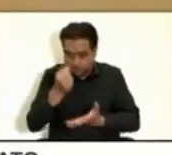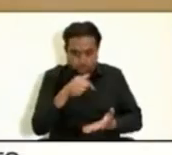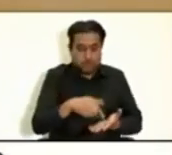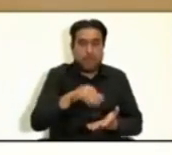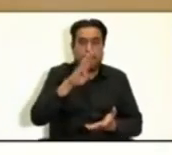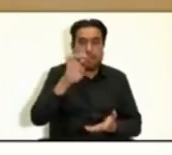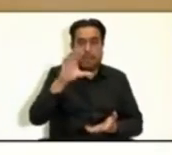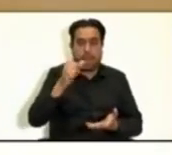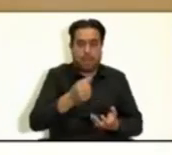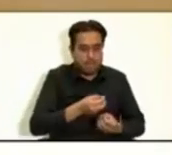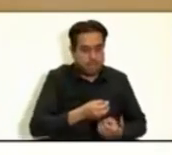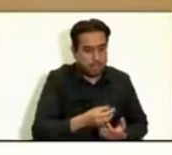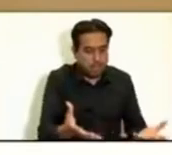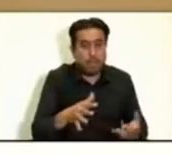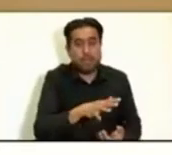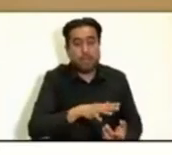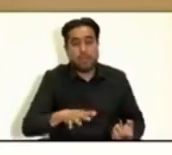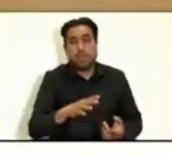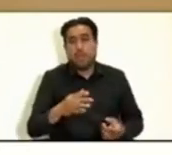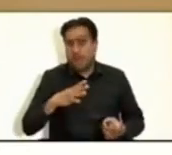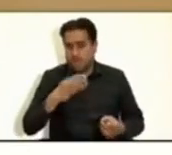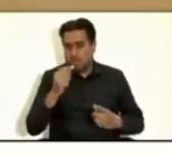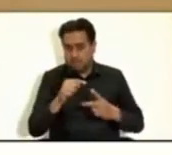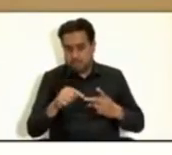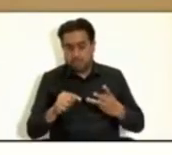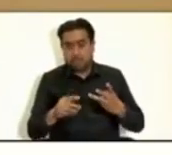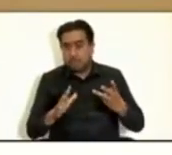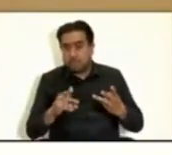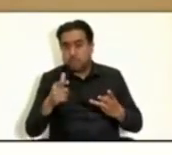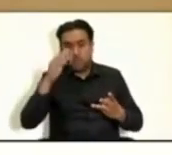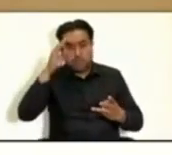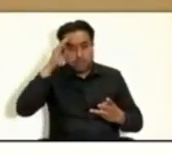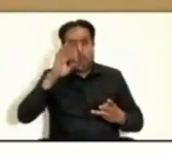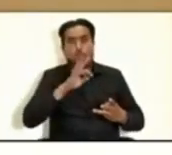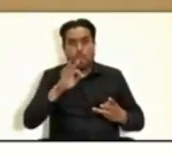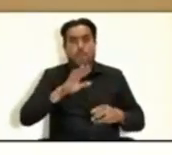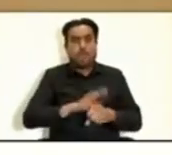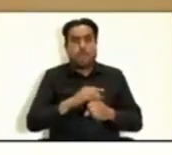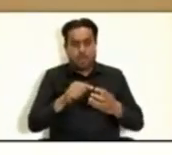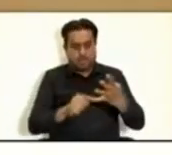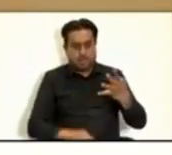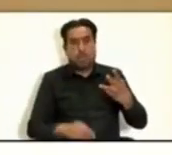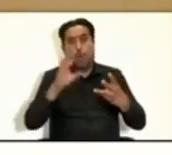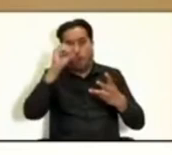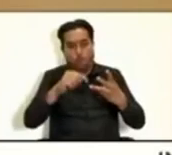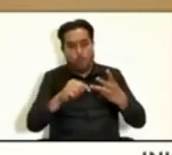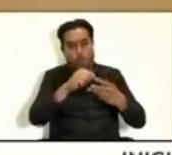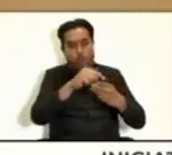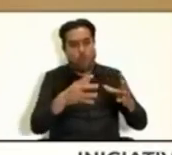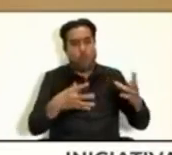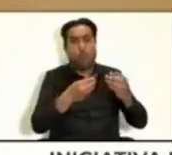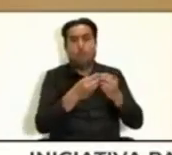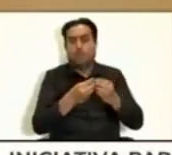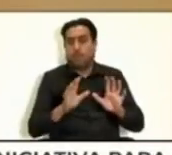estas opciones no son únicas y son mutuamente complementarias por lo cual consideramos que en guanajuato